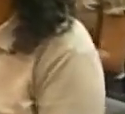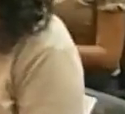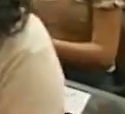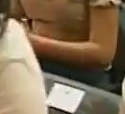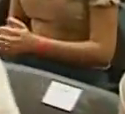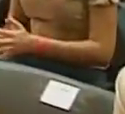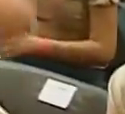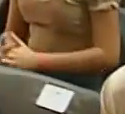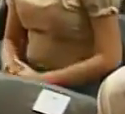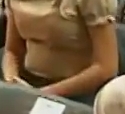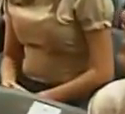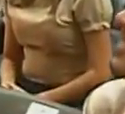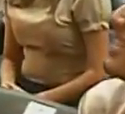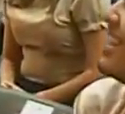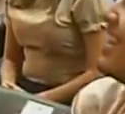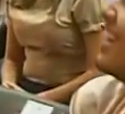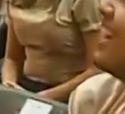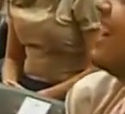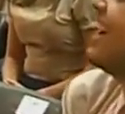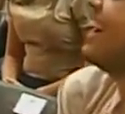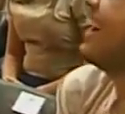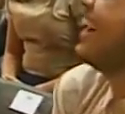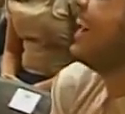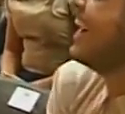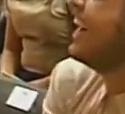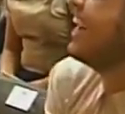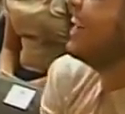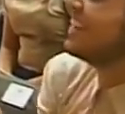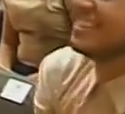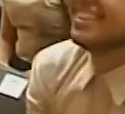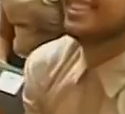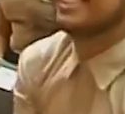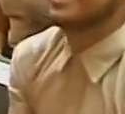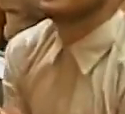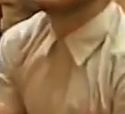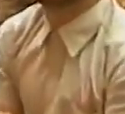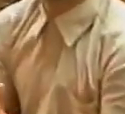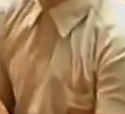Ciudadana Abril Ríos, vicepresidenta de Región Andes.